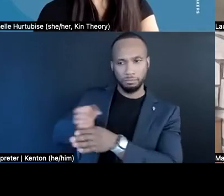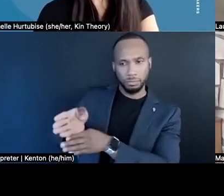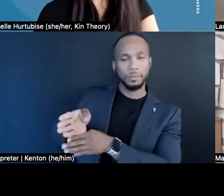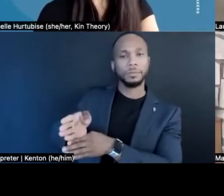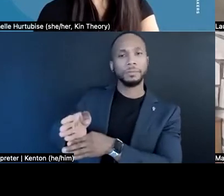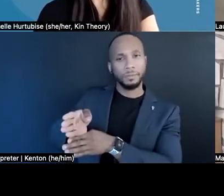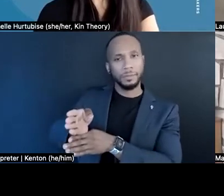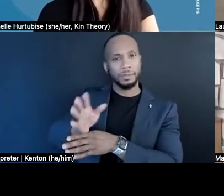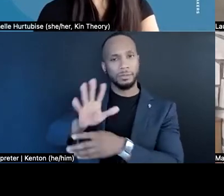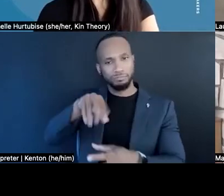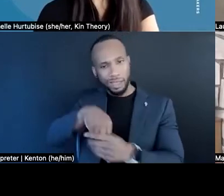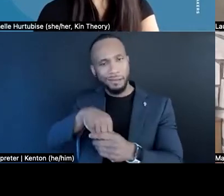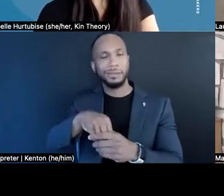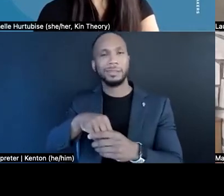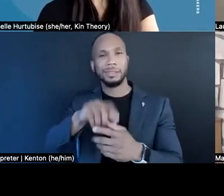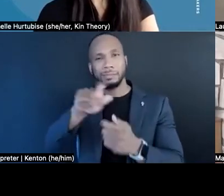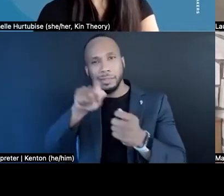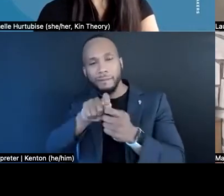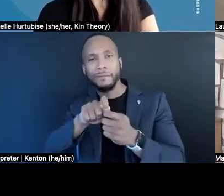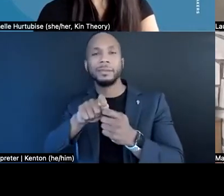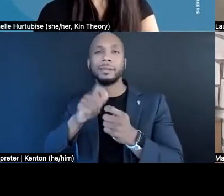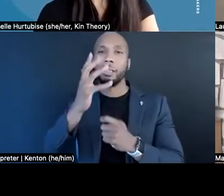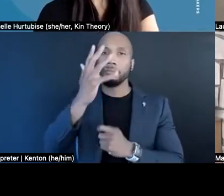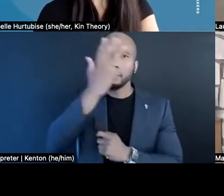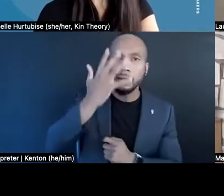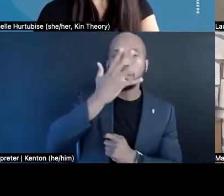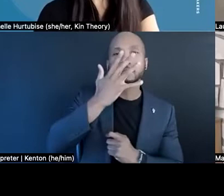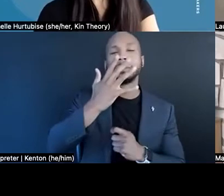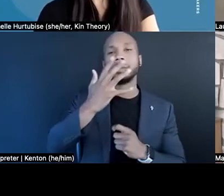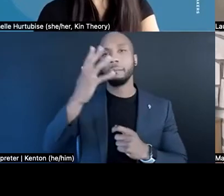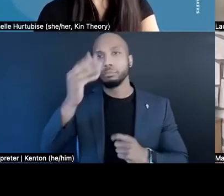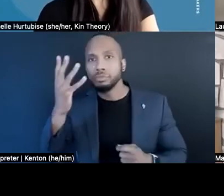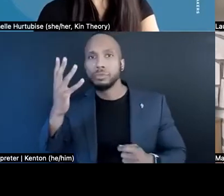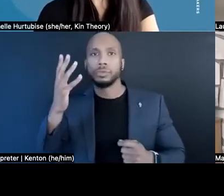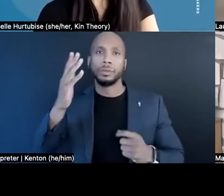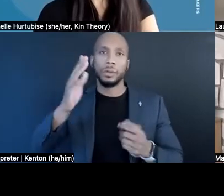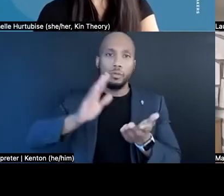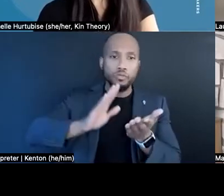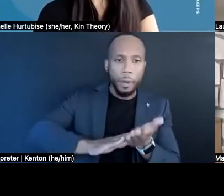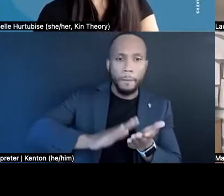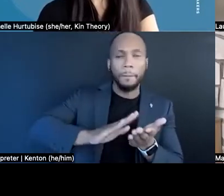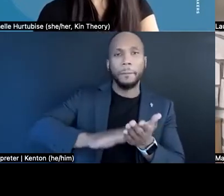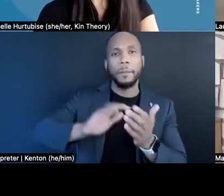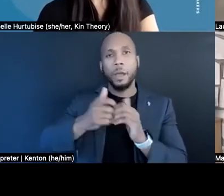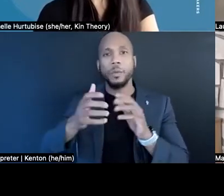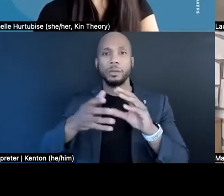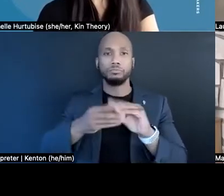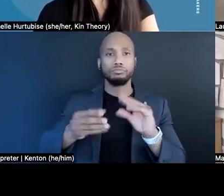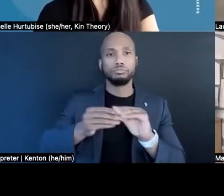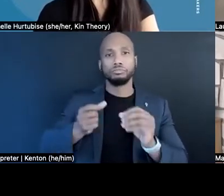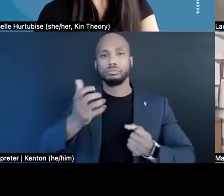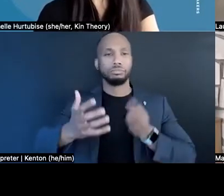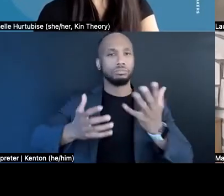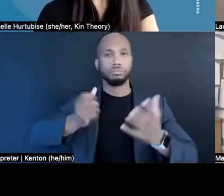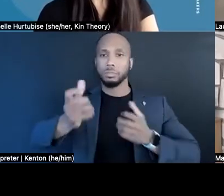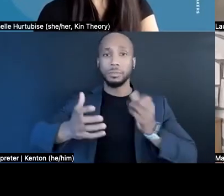cierta mirada, cierta estética, cierto ritmo de cómo contar historias, cómo se